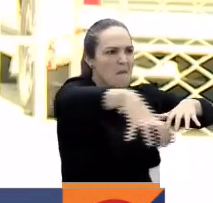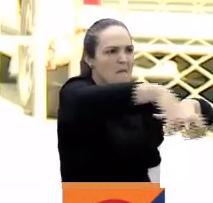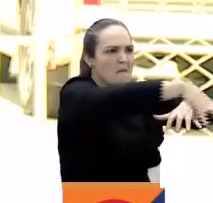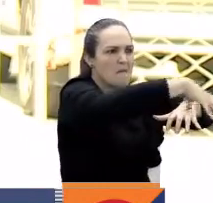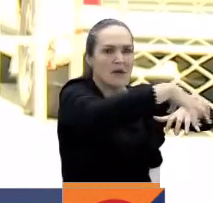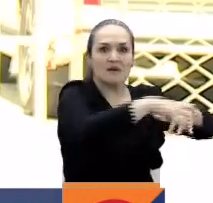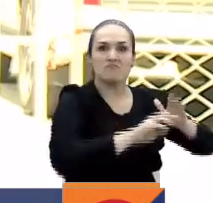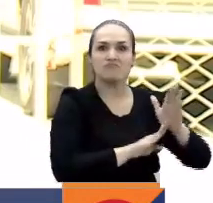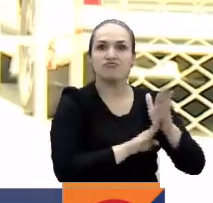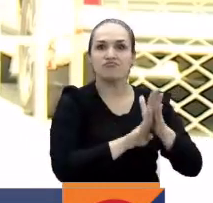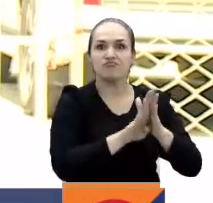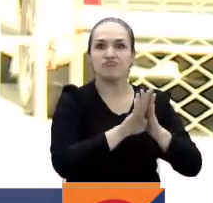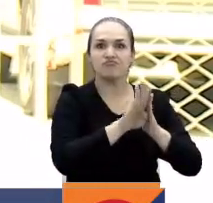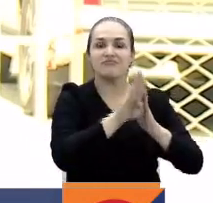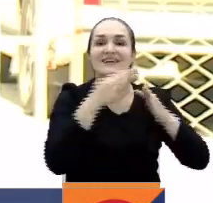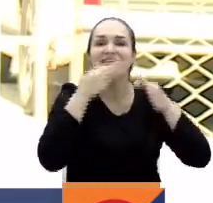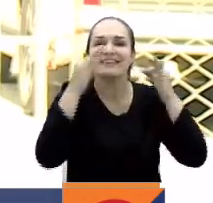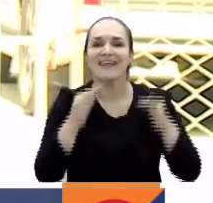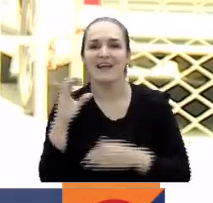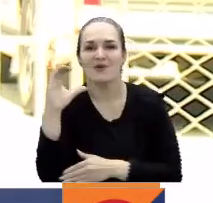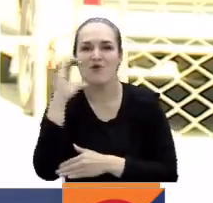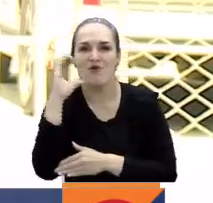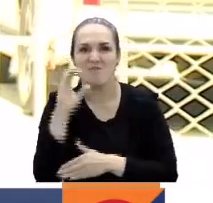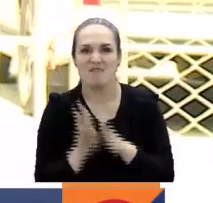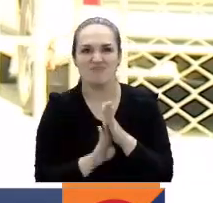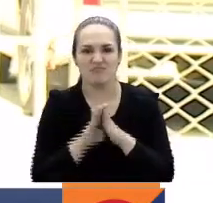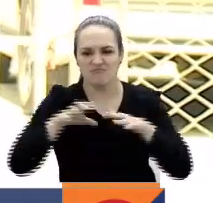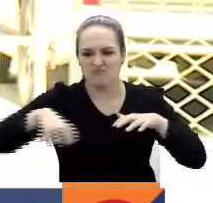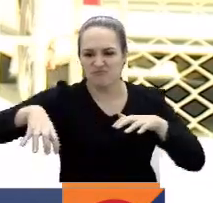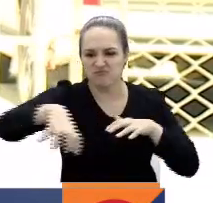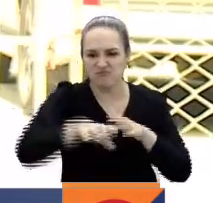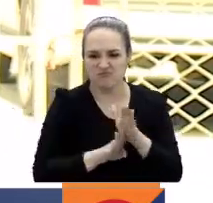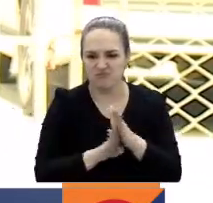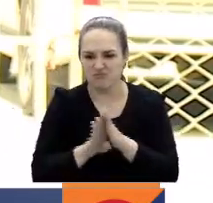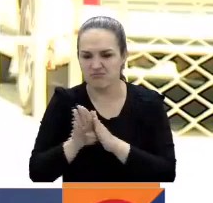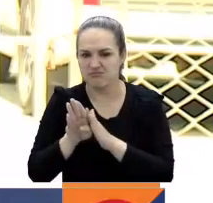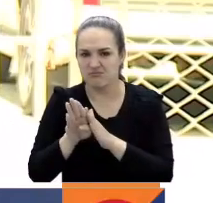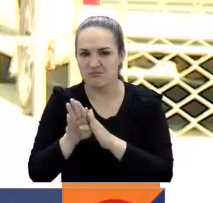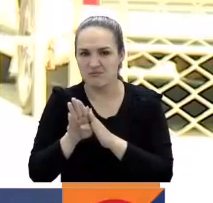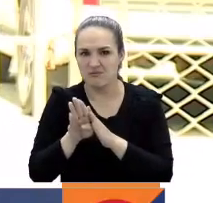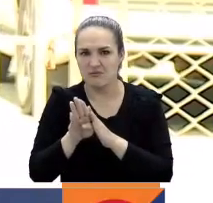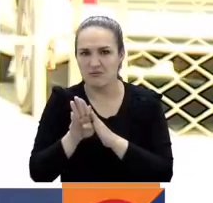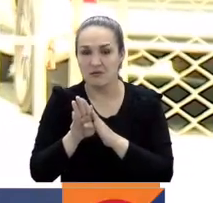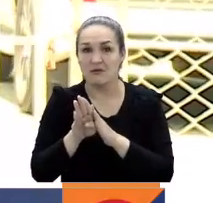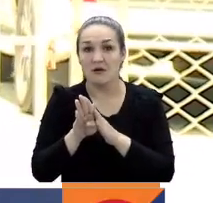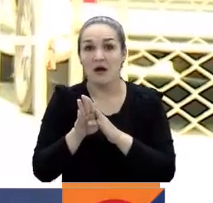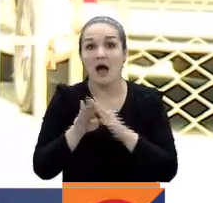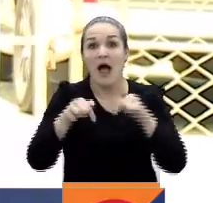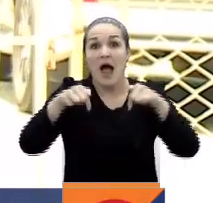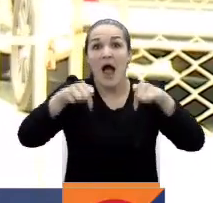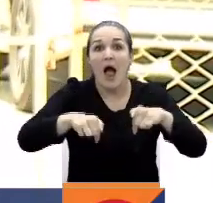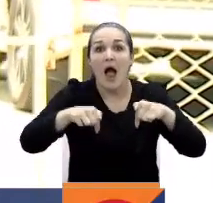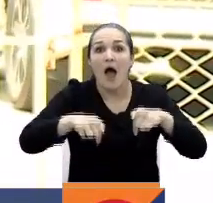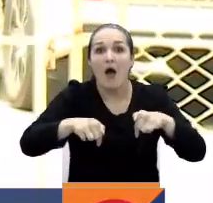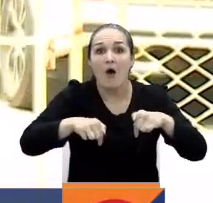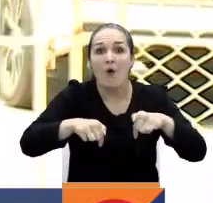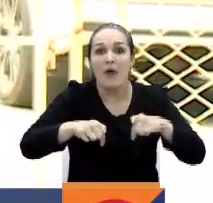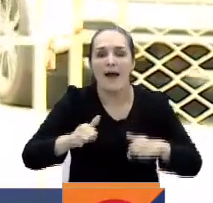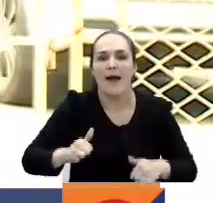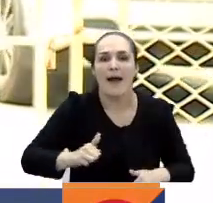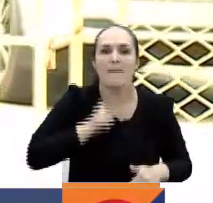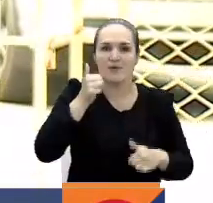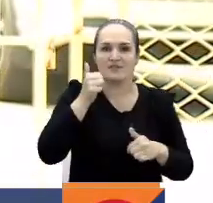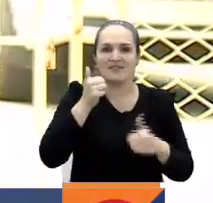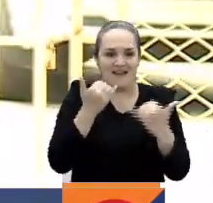del progreso real de Colombia, tenemos hoy que aprovecharla, profundizarla.